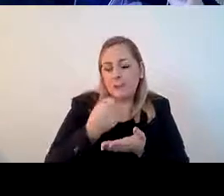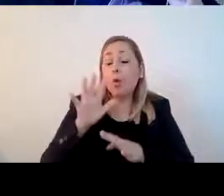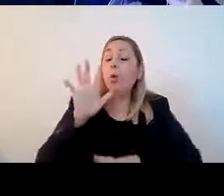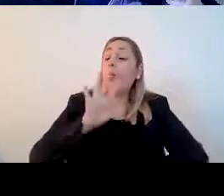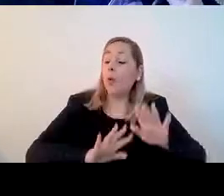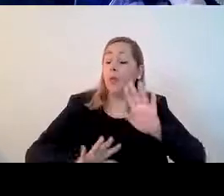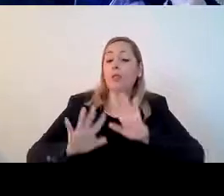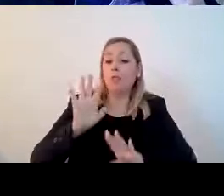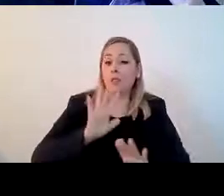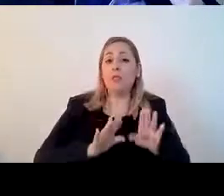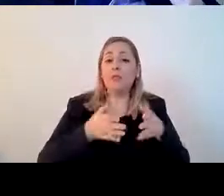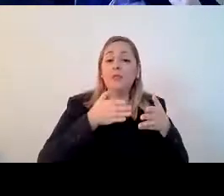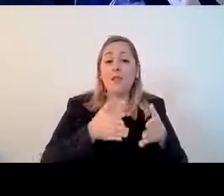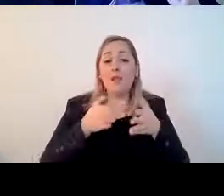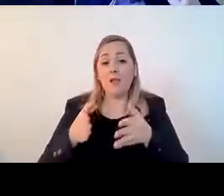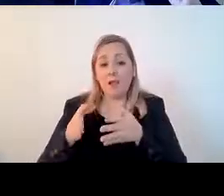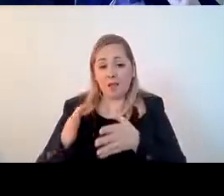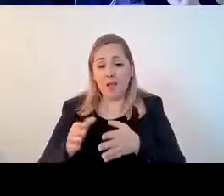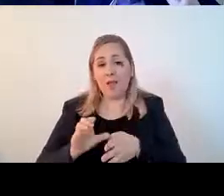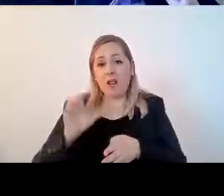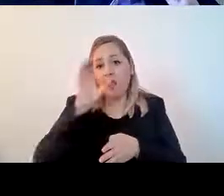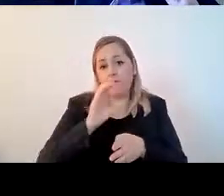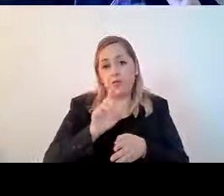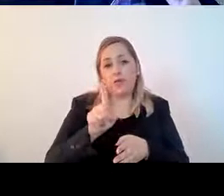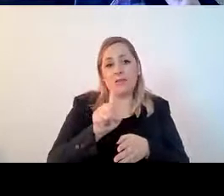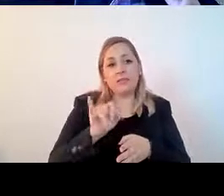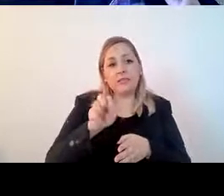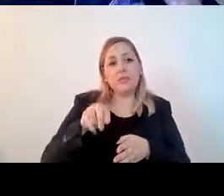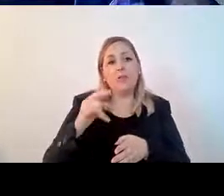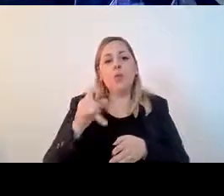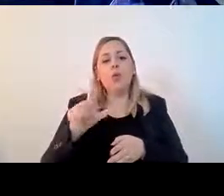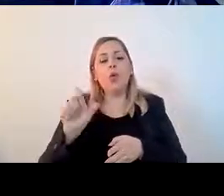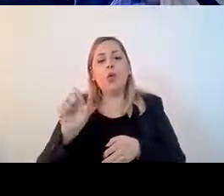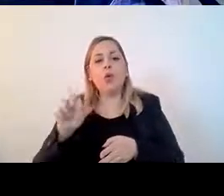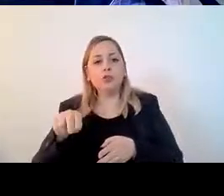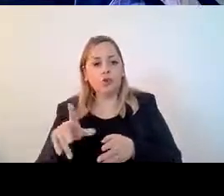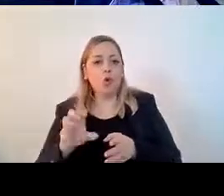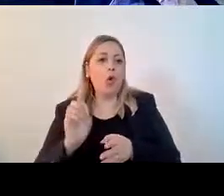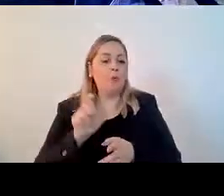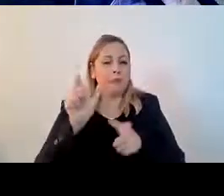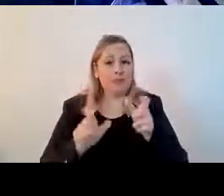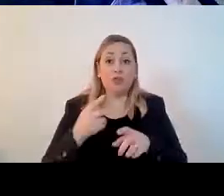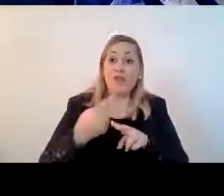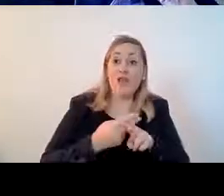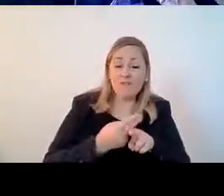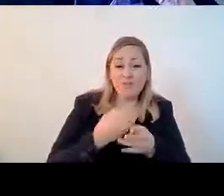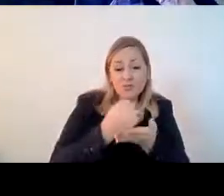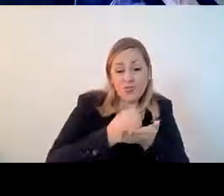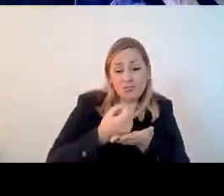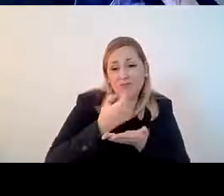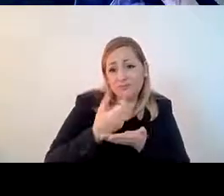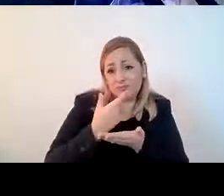esta área de búsqueda de simulación o de personas que abusan de sustancias y